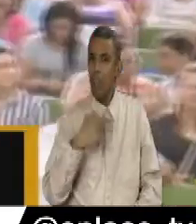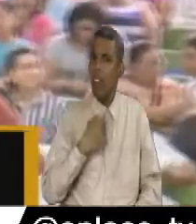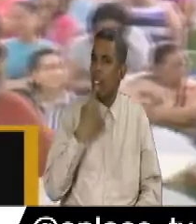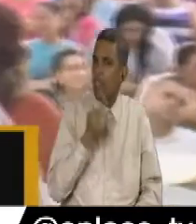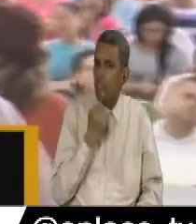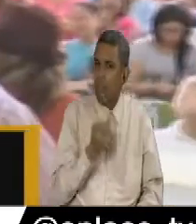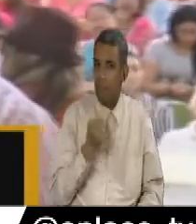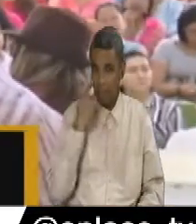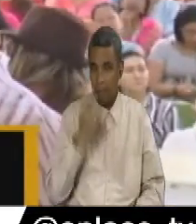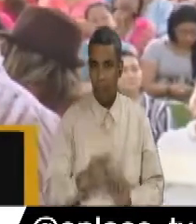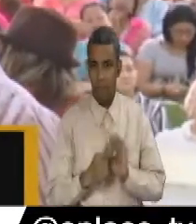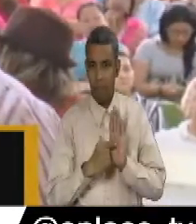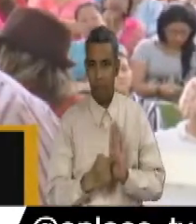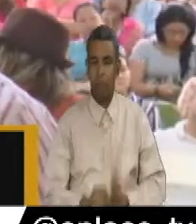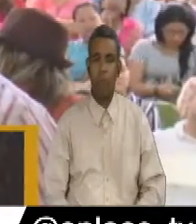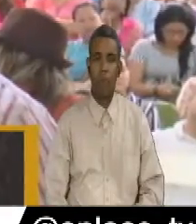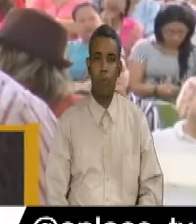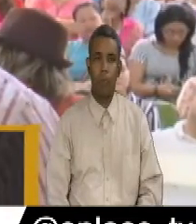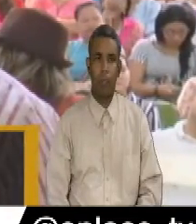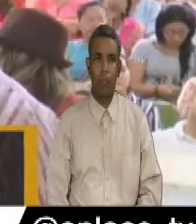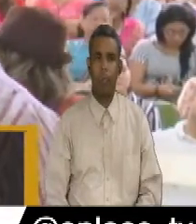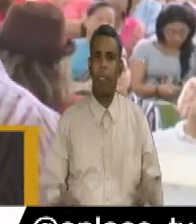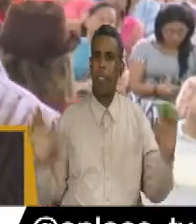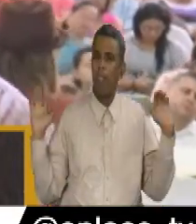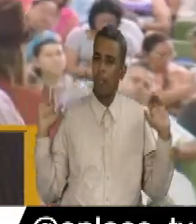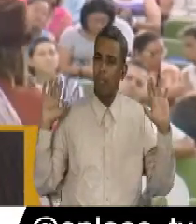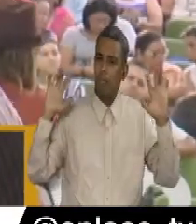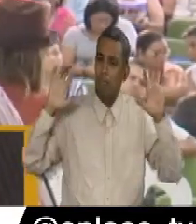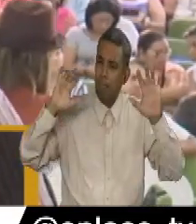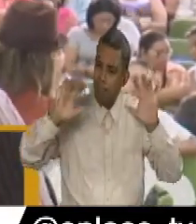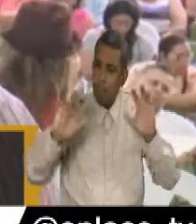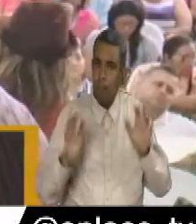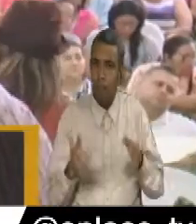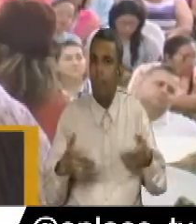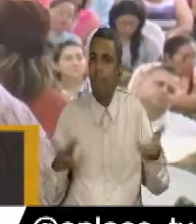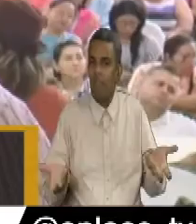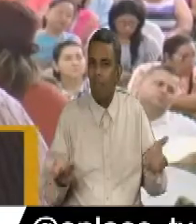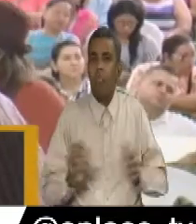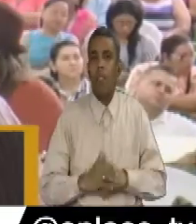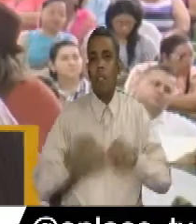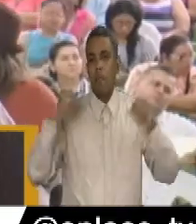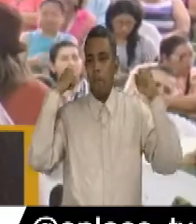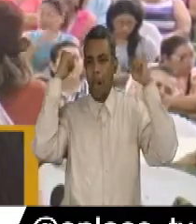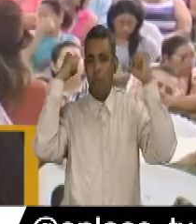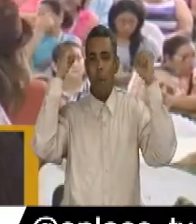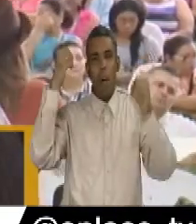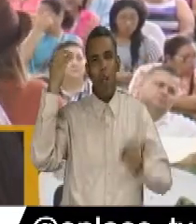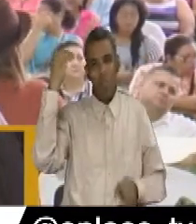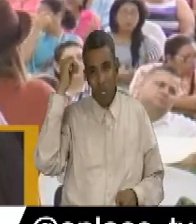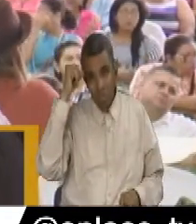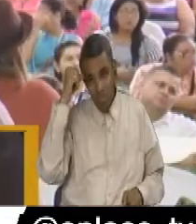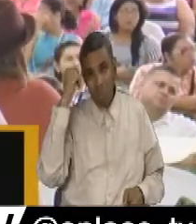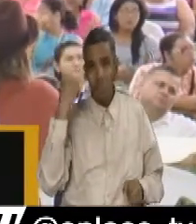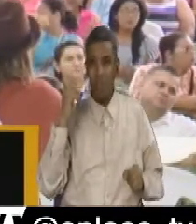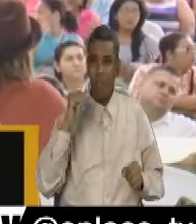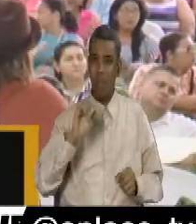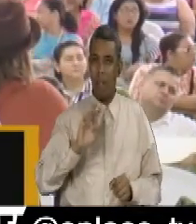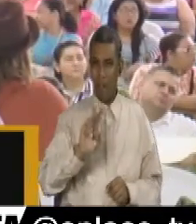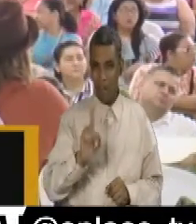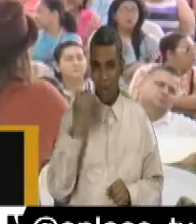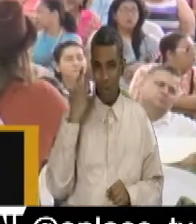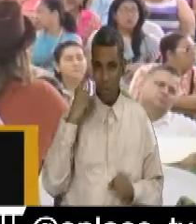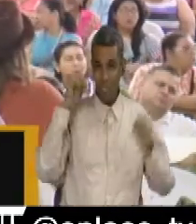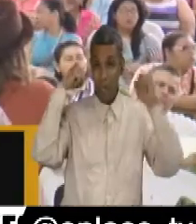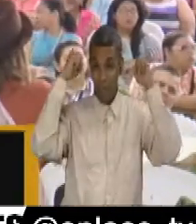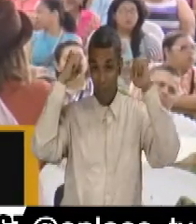logros. Estamos haciendo el balance de los acuerdos del paro nacional del magisterio, la negociación que hubo entre FECOE y el